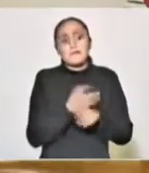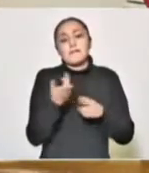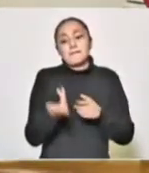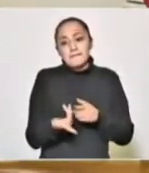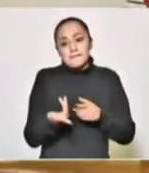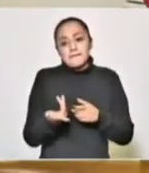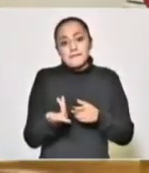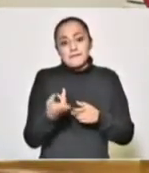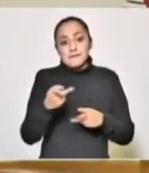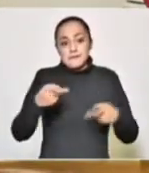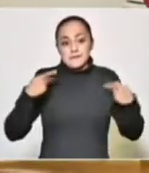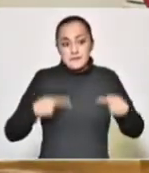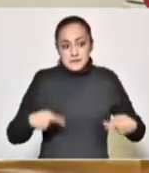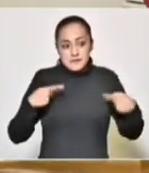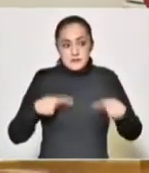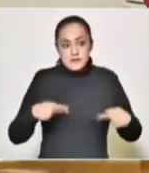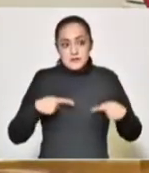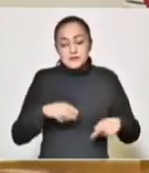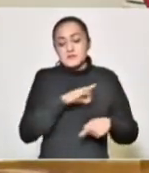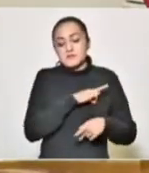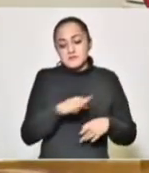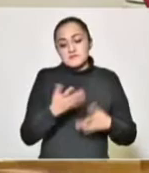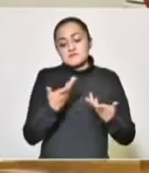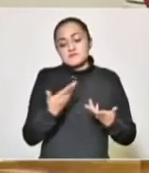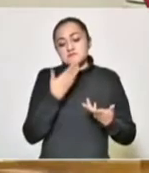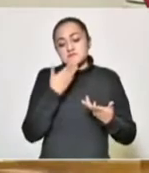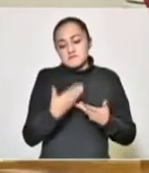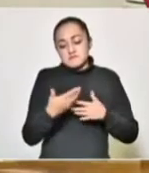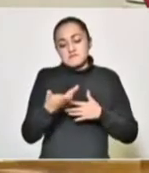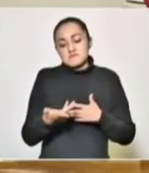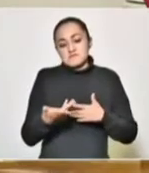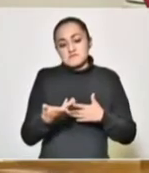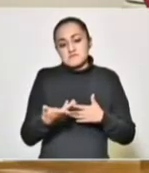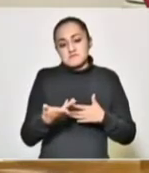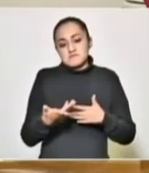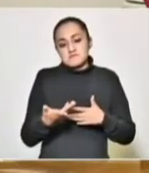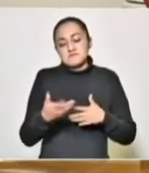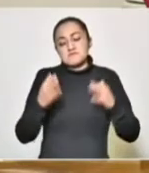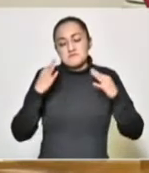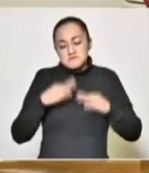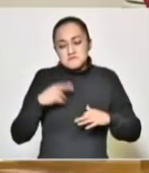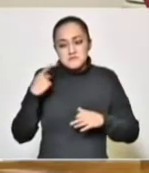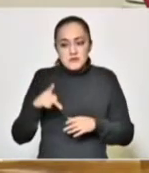la gente se arraigue se arraigue en su tierra